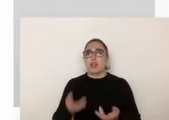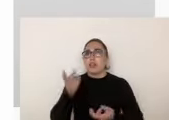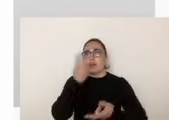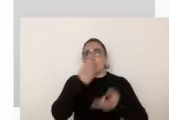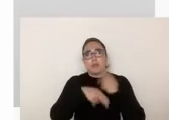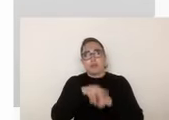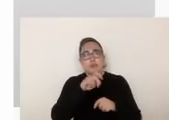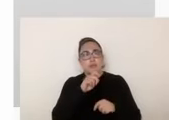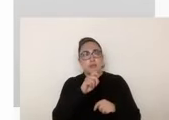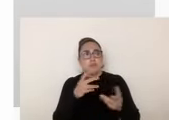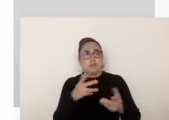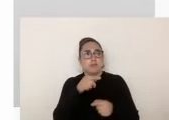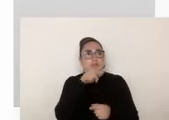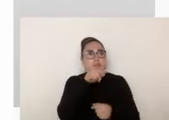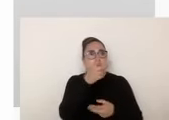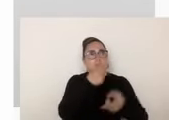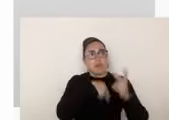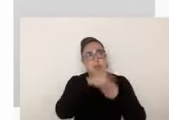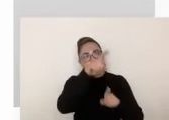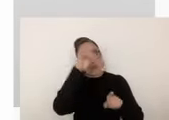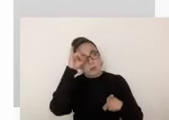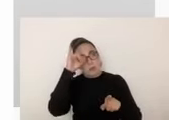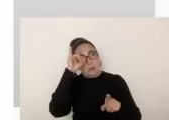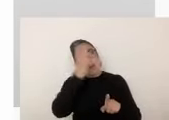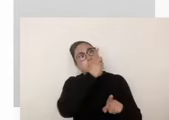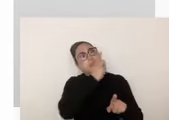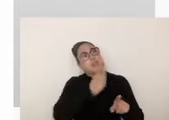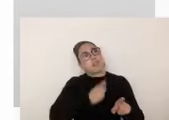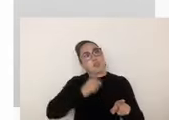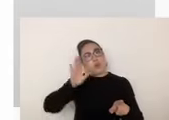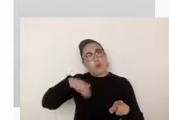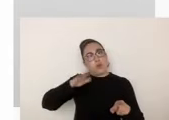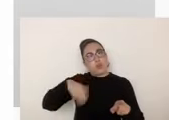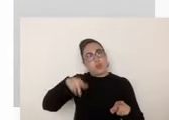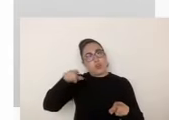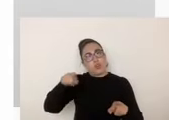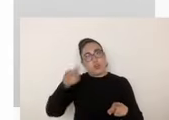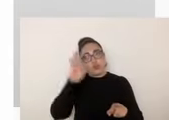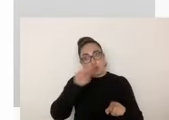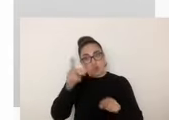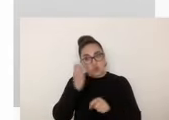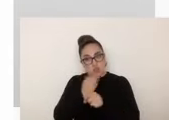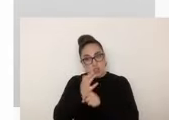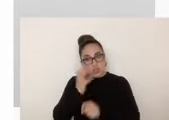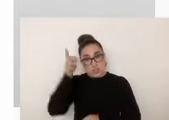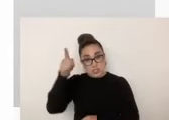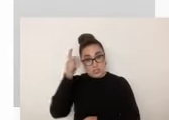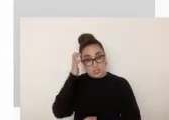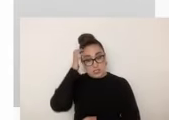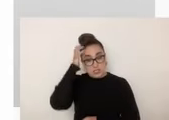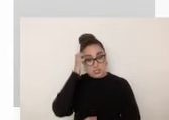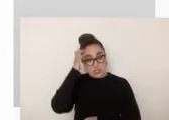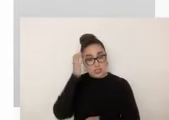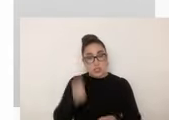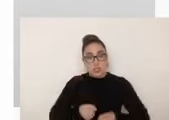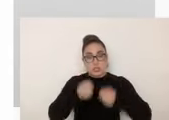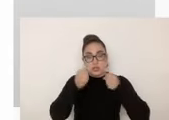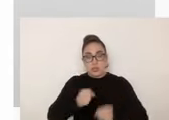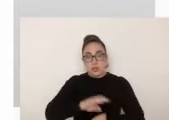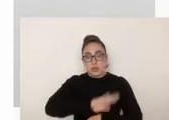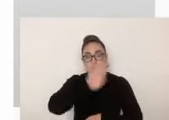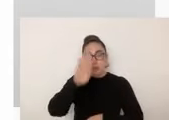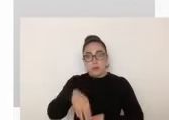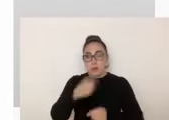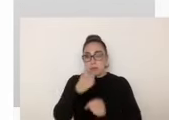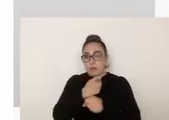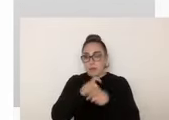¿no? Un ser todopoderoso, me dice, Ortiz de Urbina, si te rascas, mueren la primera bancada